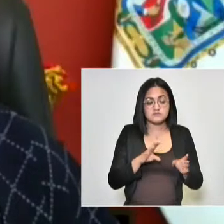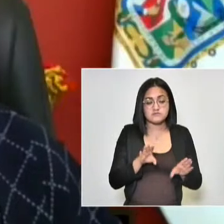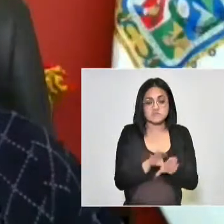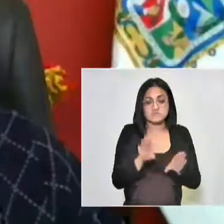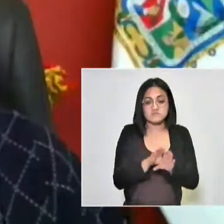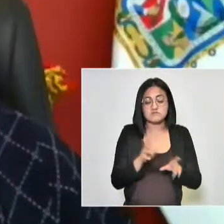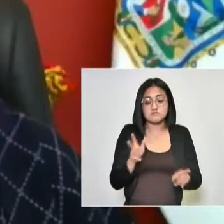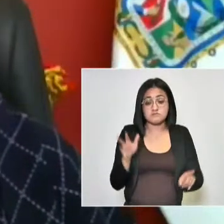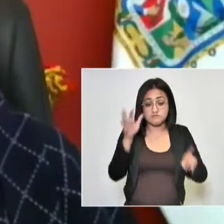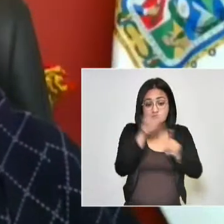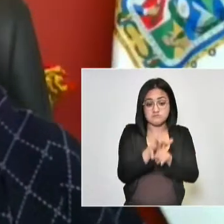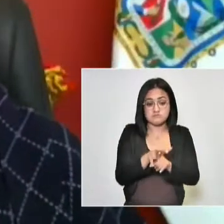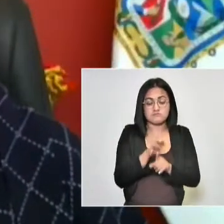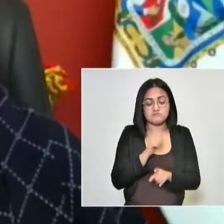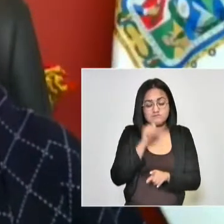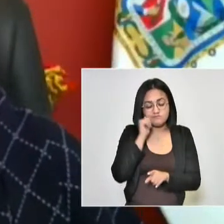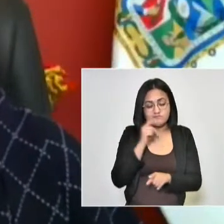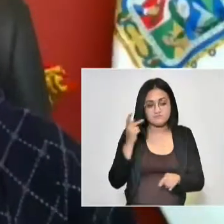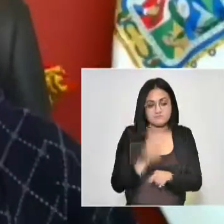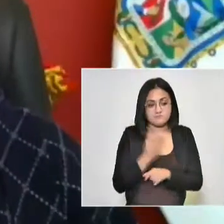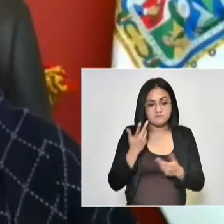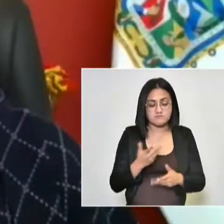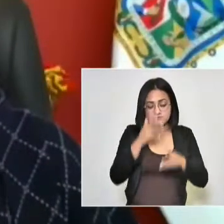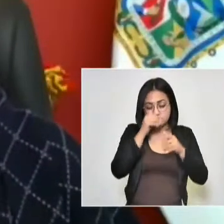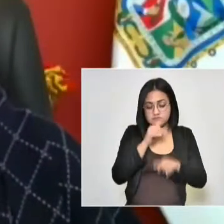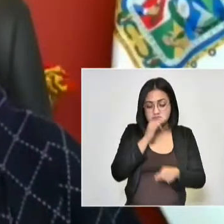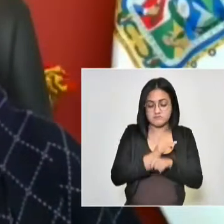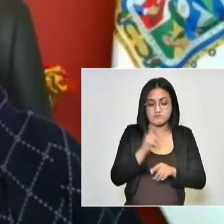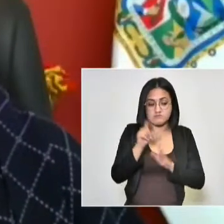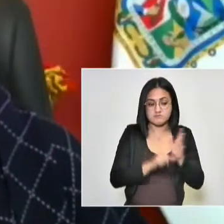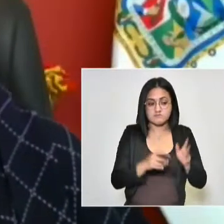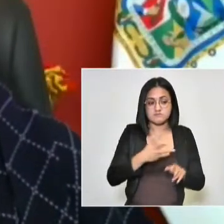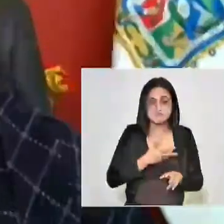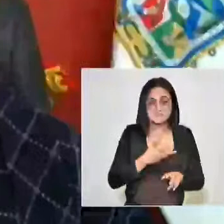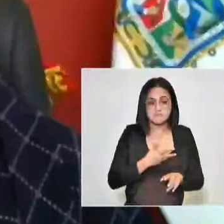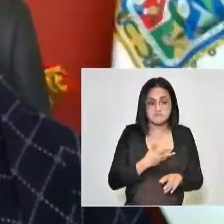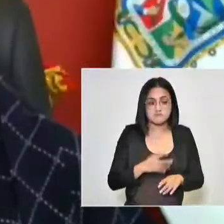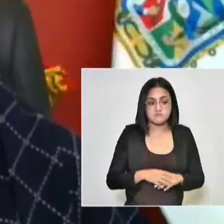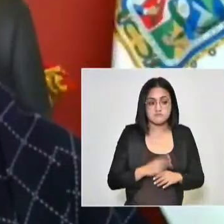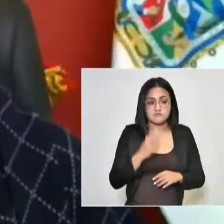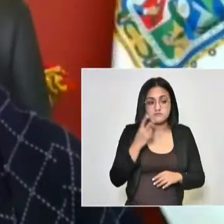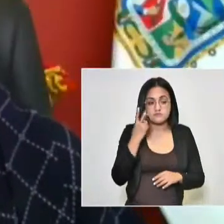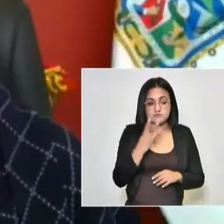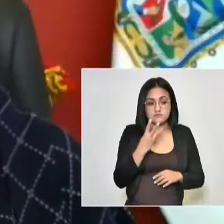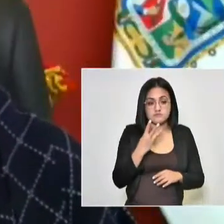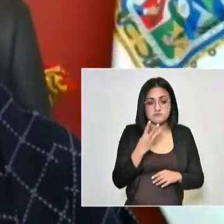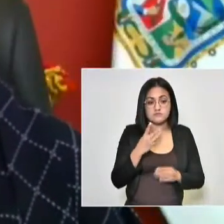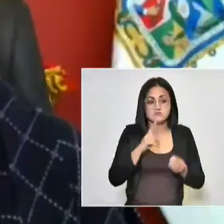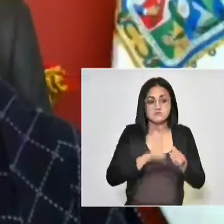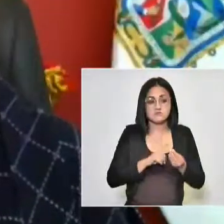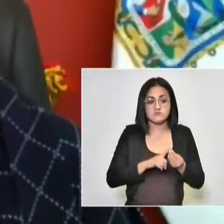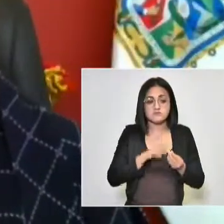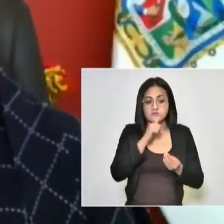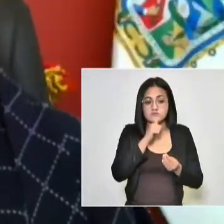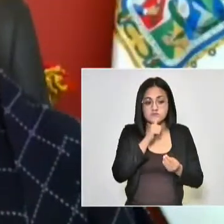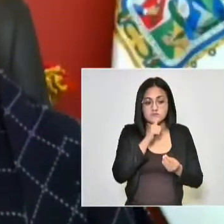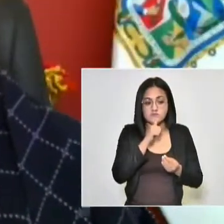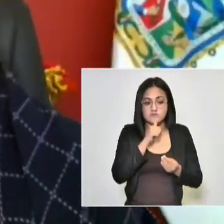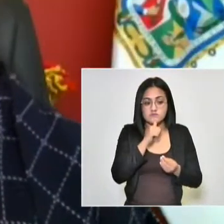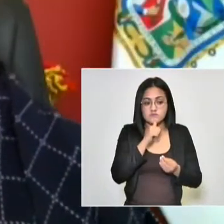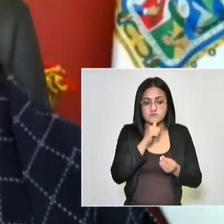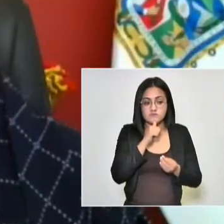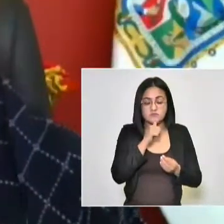el lamentable evento de ayer, y al corte de este mes tenemos 3 eventos donde no se han confirmado ninguna muerte,